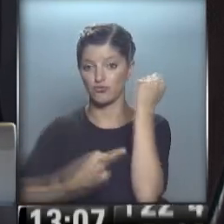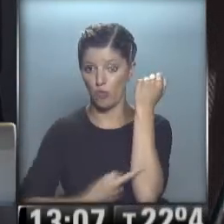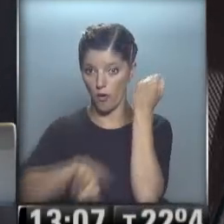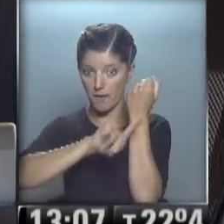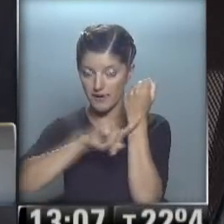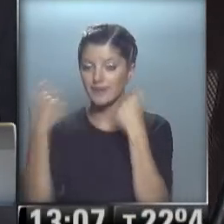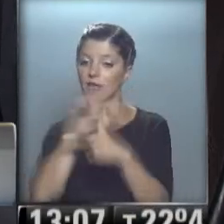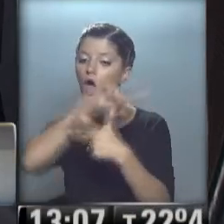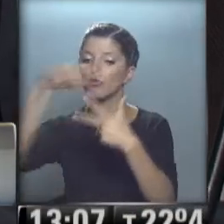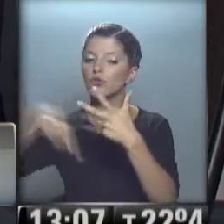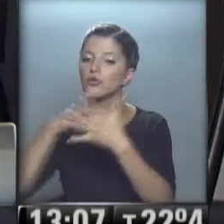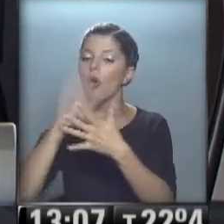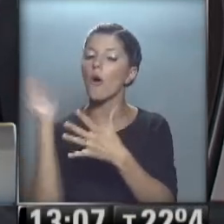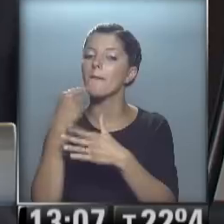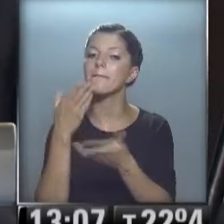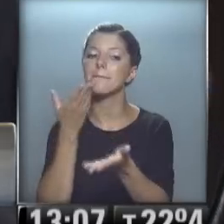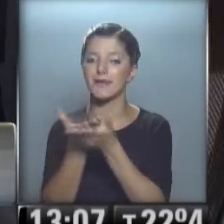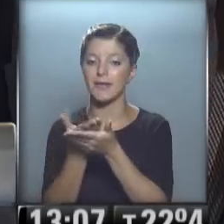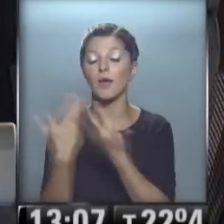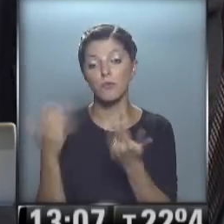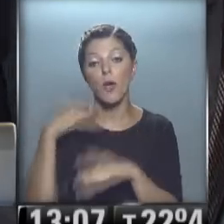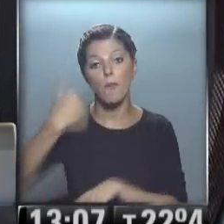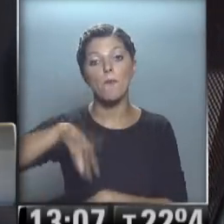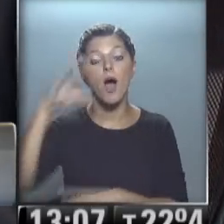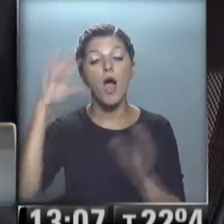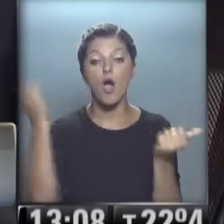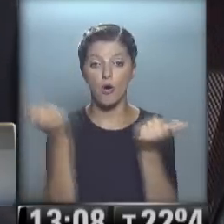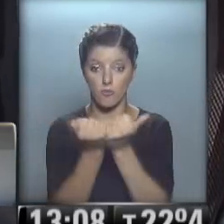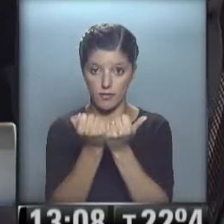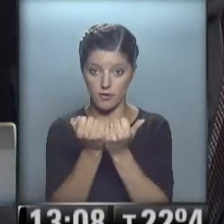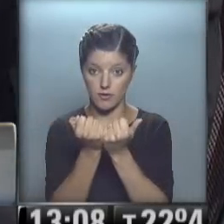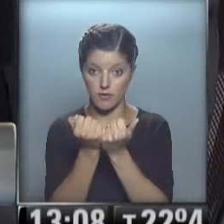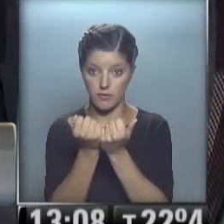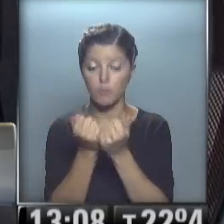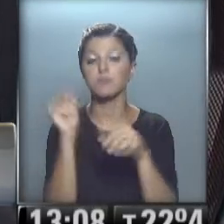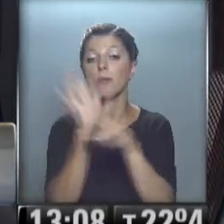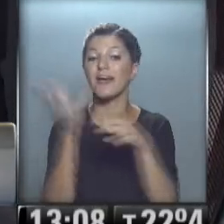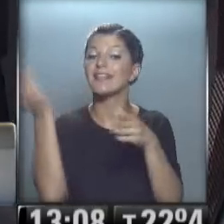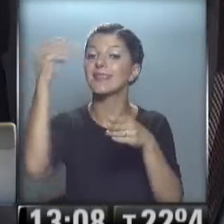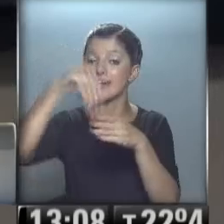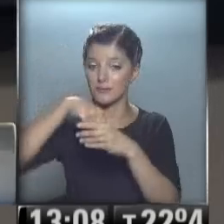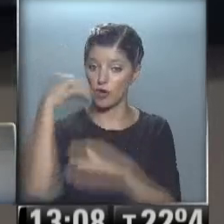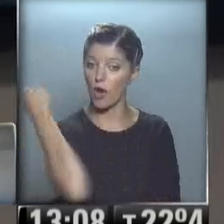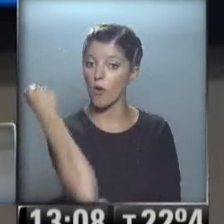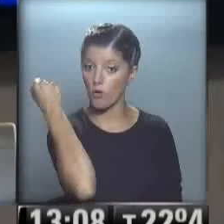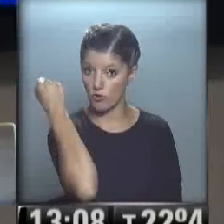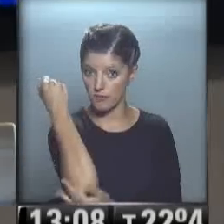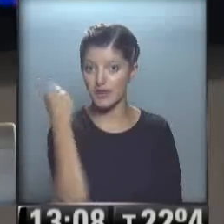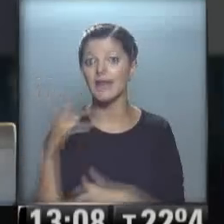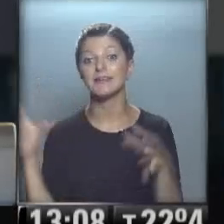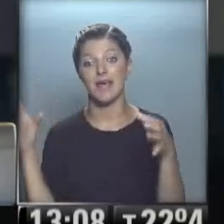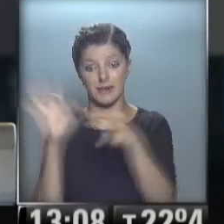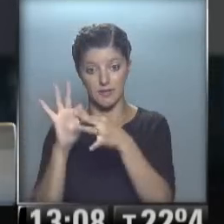planteaba esta posibilidad de un acuerdo de adhesión o de integración económica y alianza